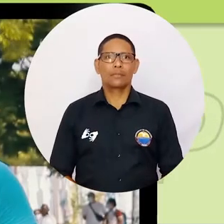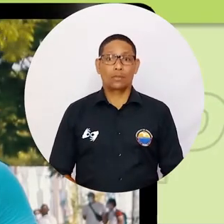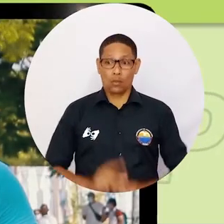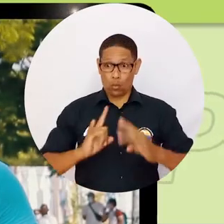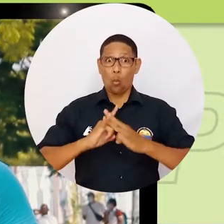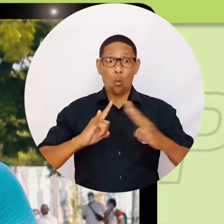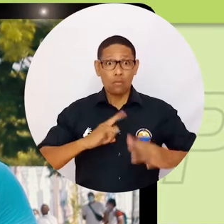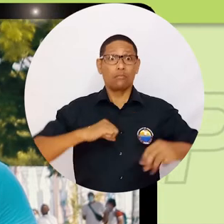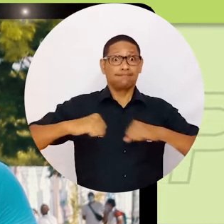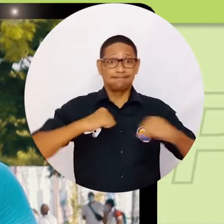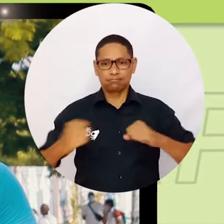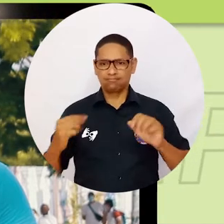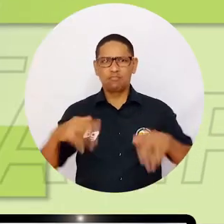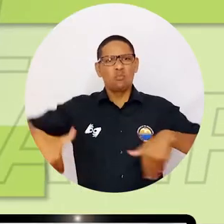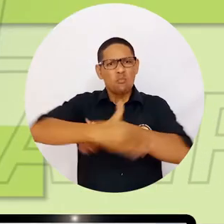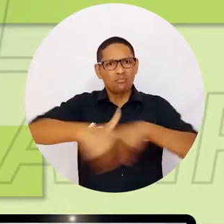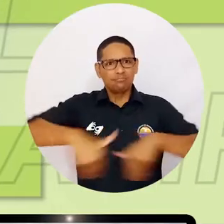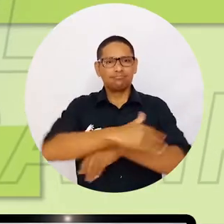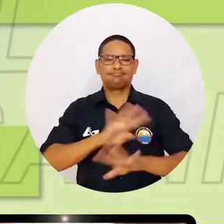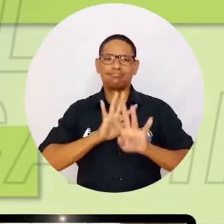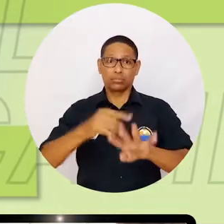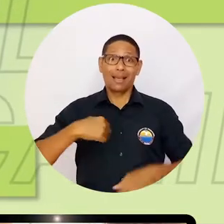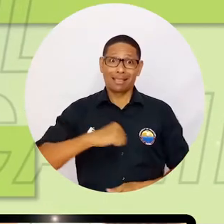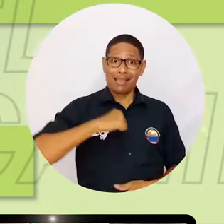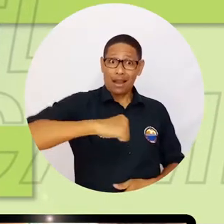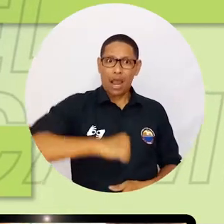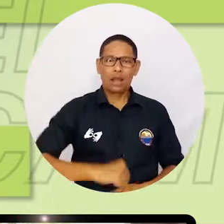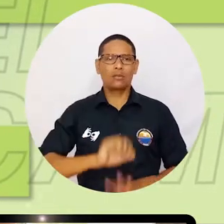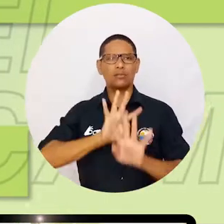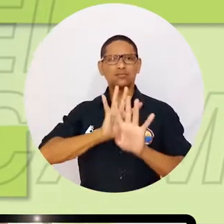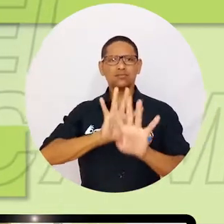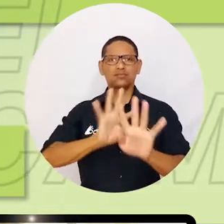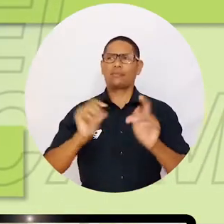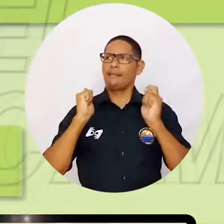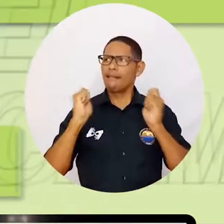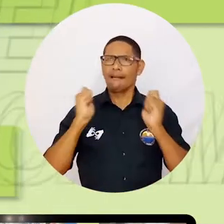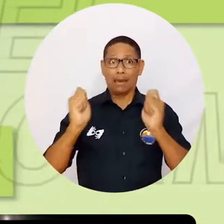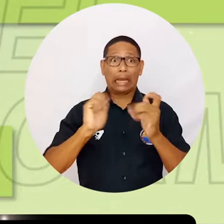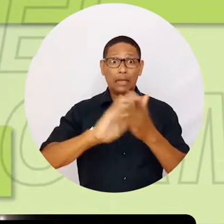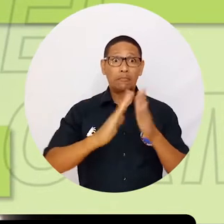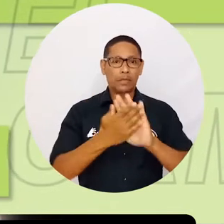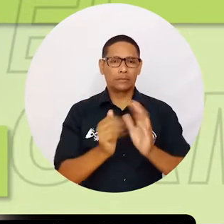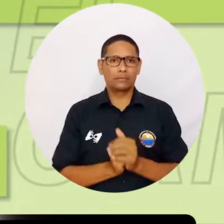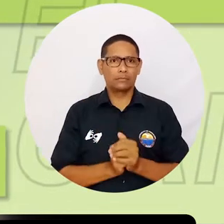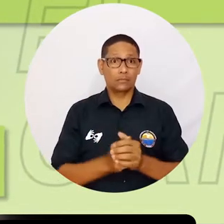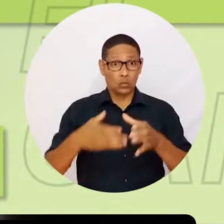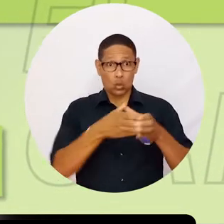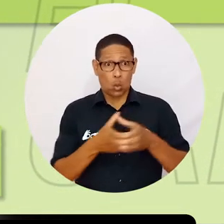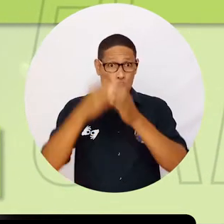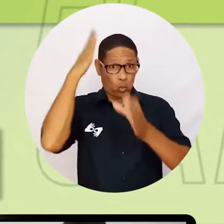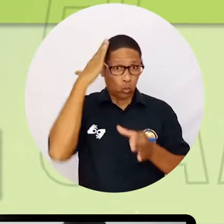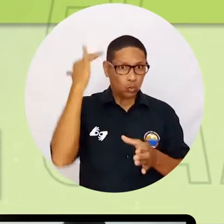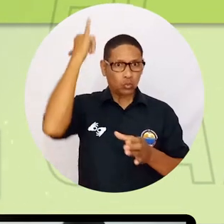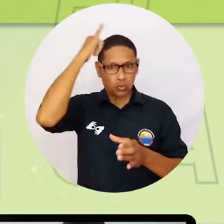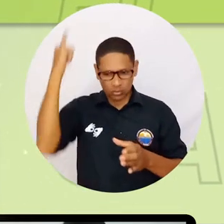Unimagdalena se moviliza, saliendo a las calles y ejerciendo el derecho a la manifestación ciudadana y pacífica. El Consejo Académico dispuso